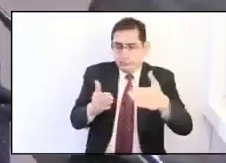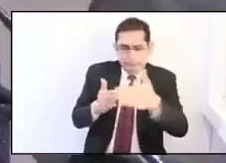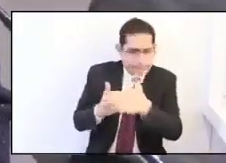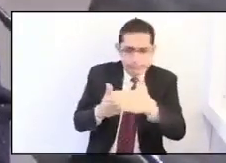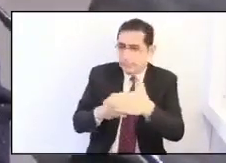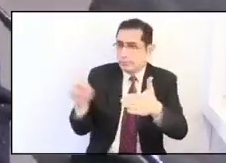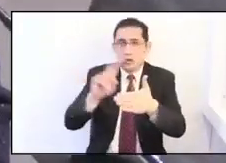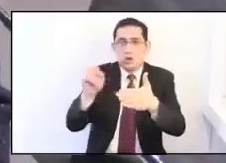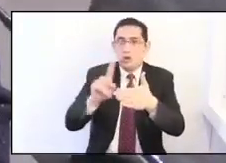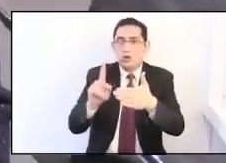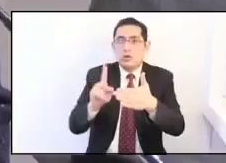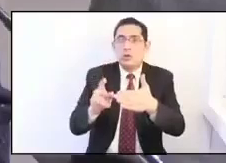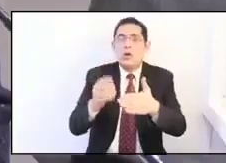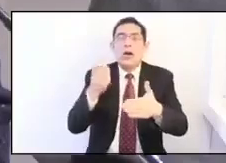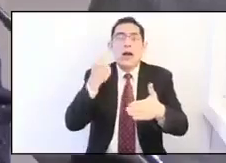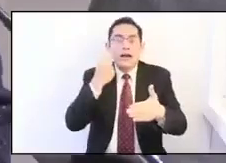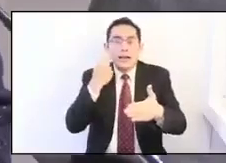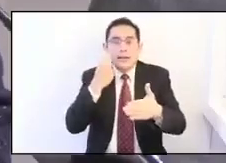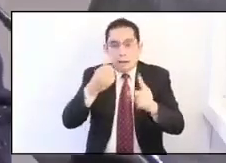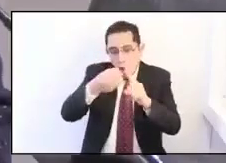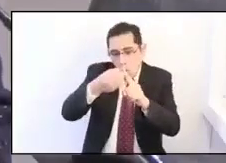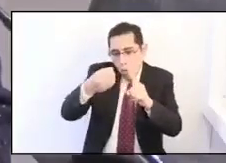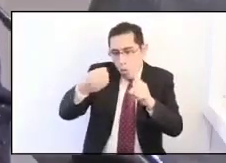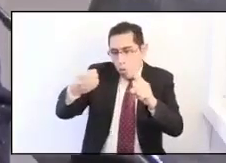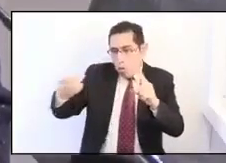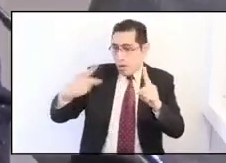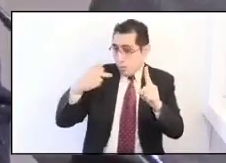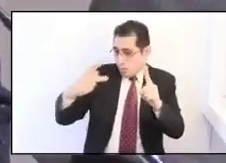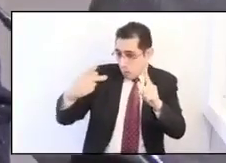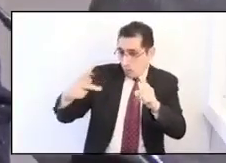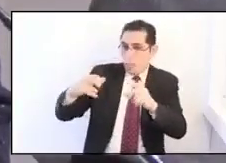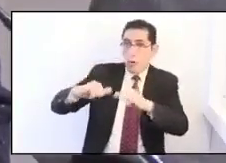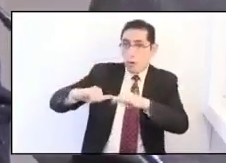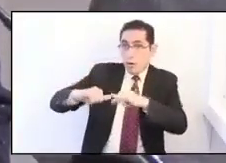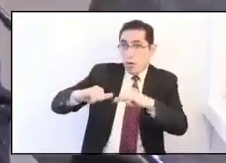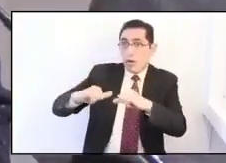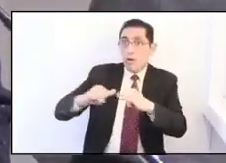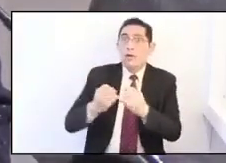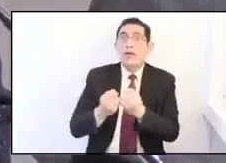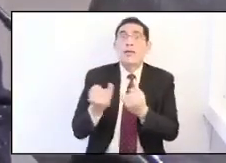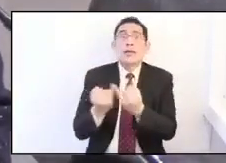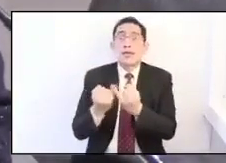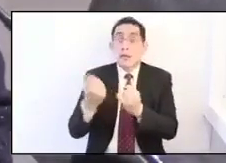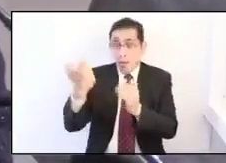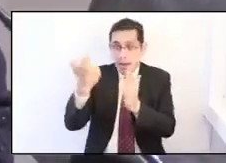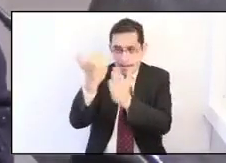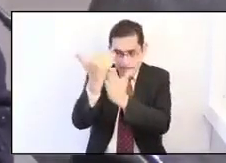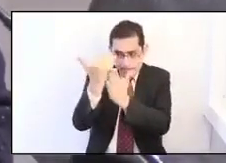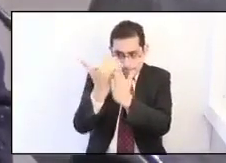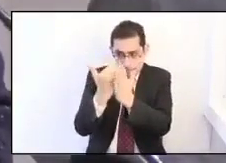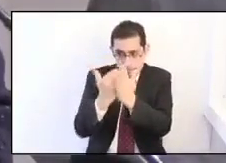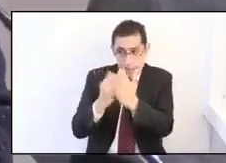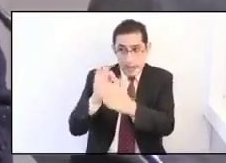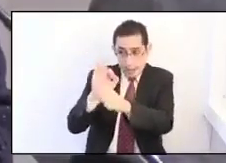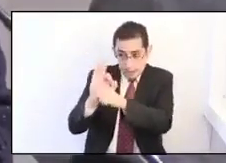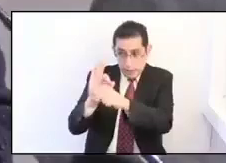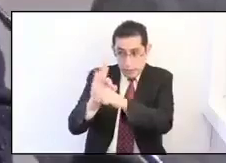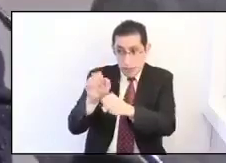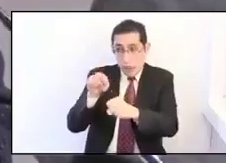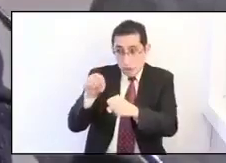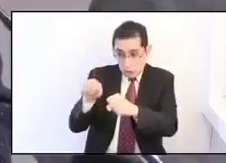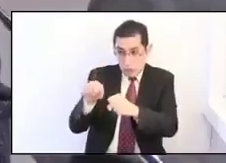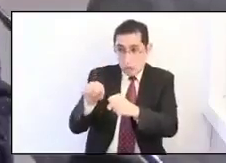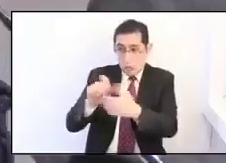poder regularizar sus predios o inclusive acceder a programas de descuentos que los beneficien para la emisión de sus